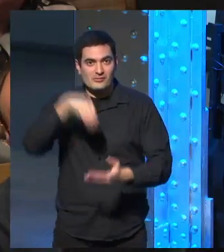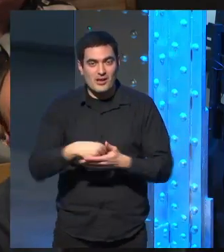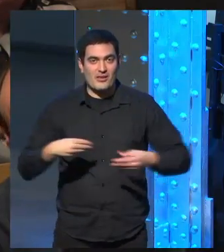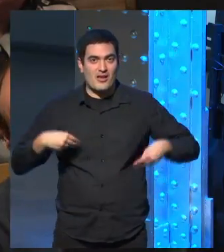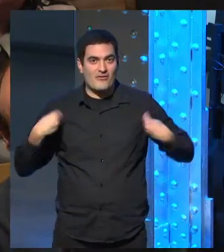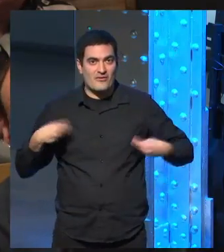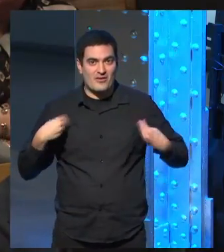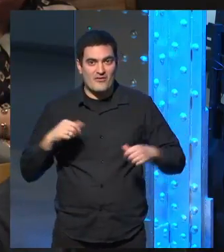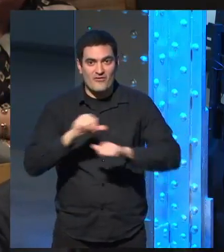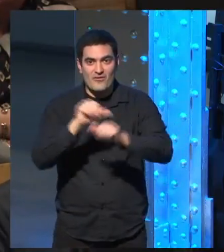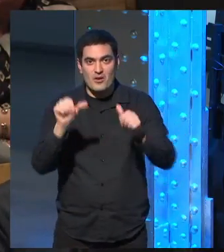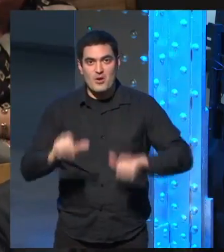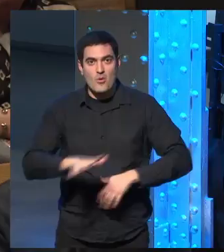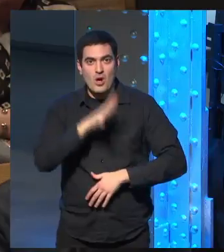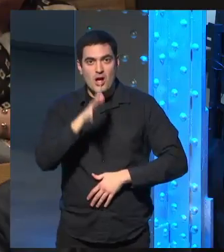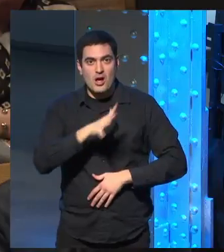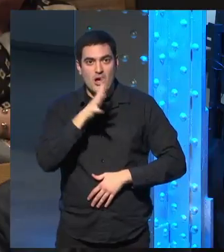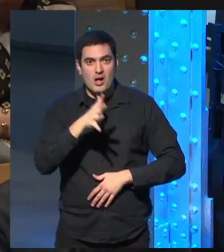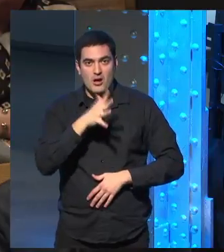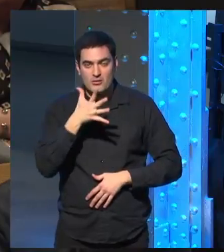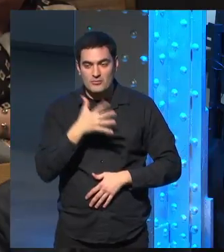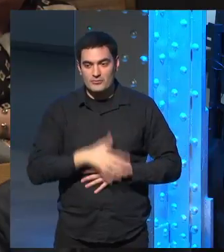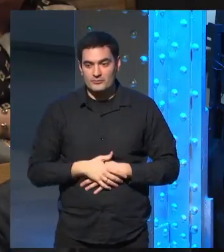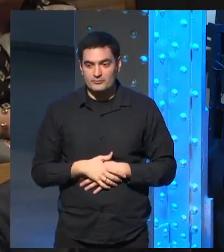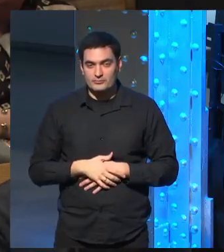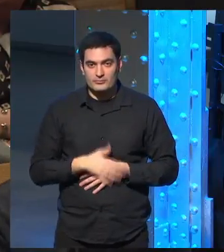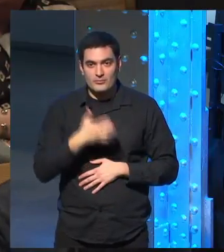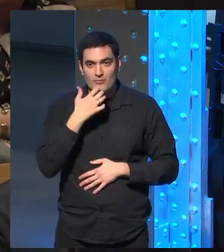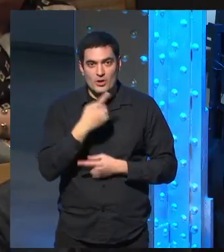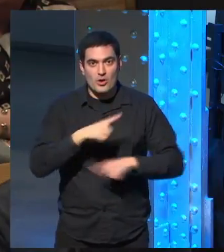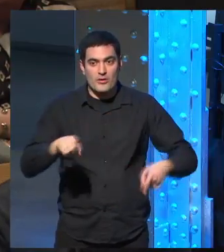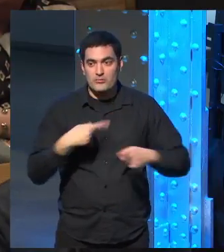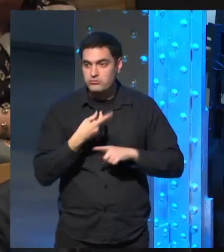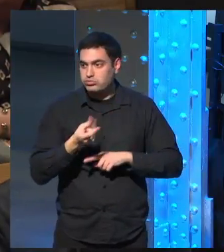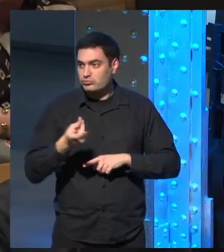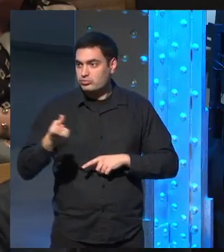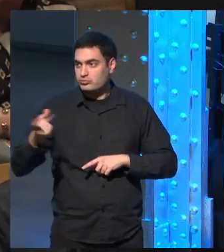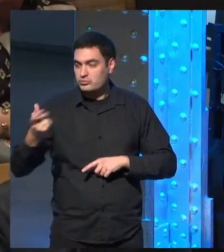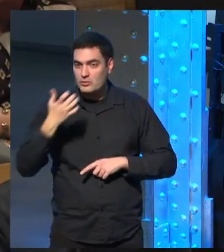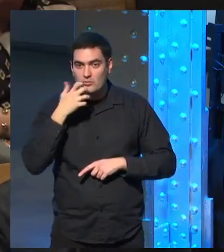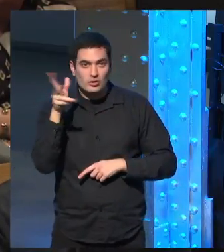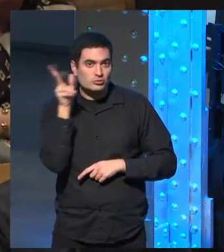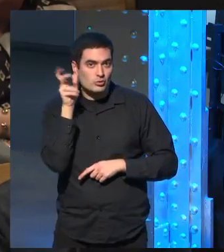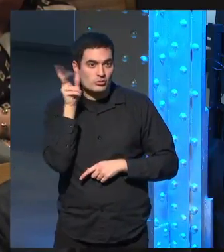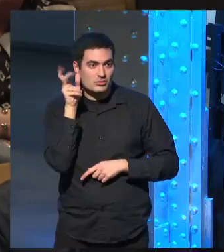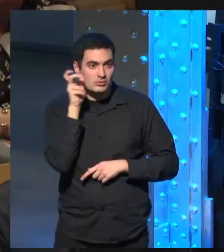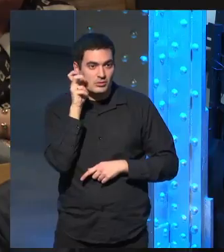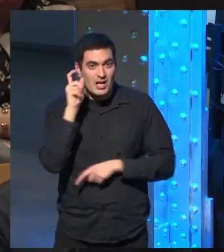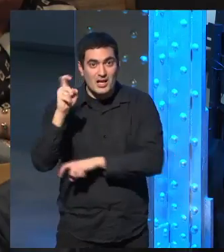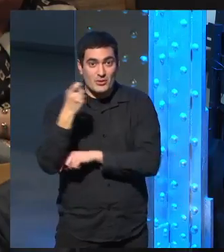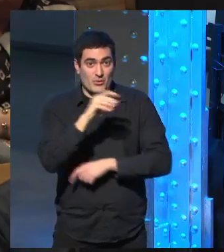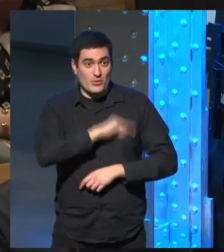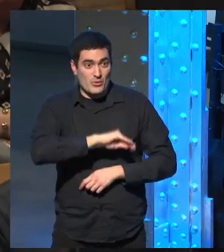disfrutar de una manera increíble, y cuando salgo de los conciertos y sobre todo cuando escucho sus grandes